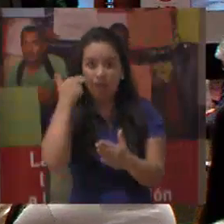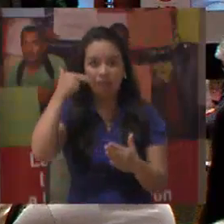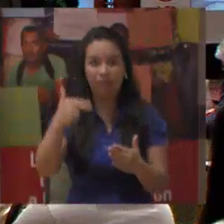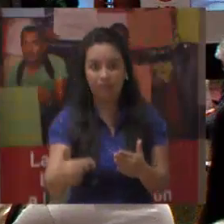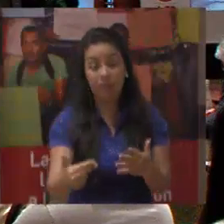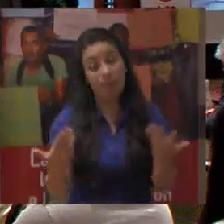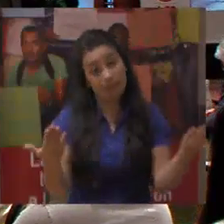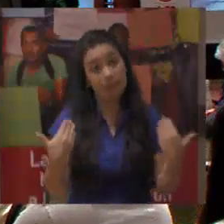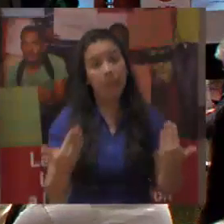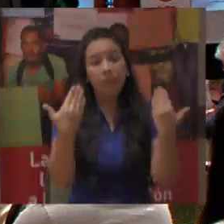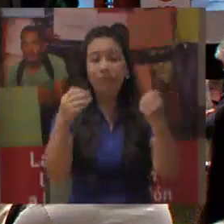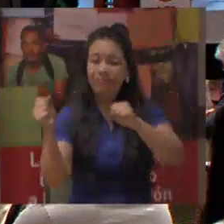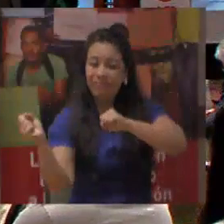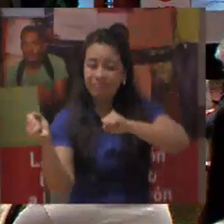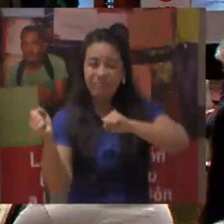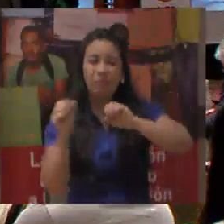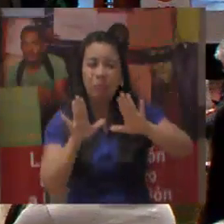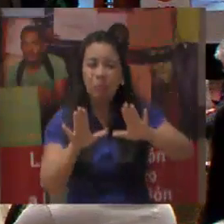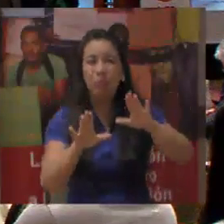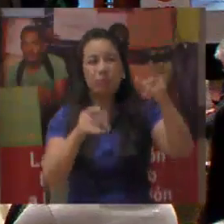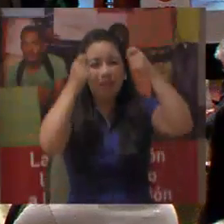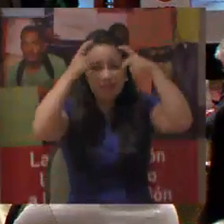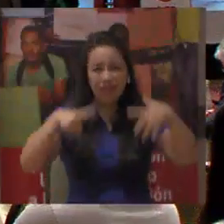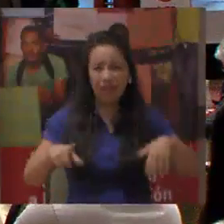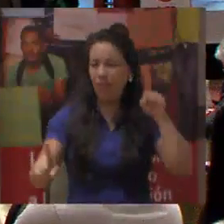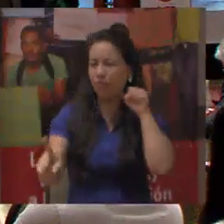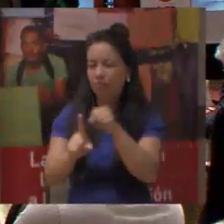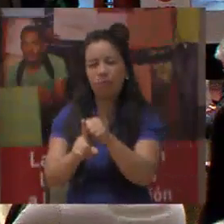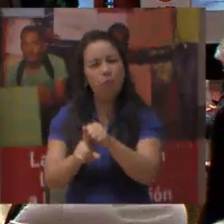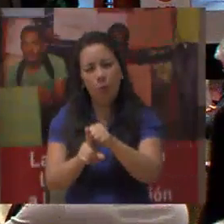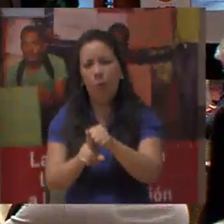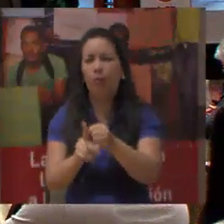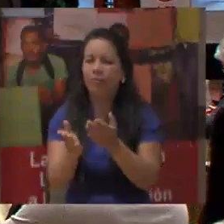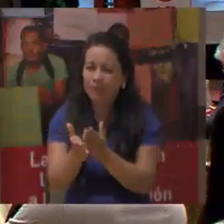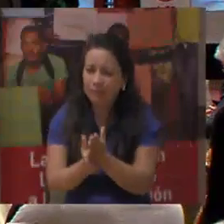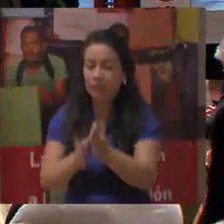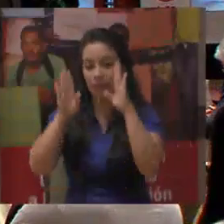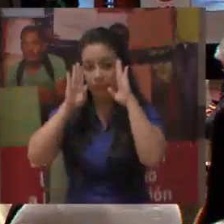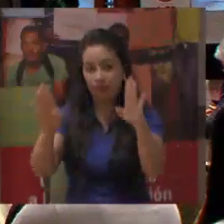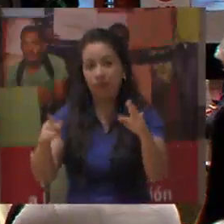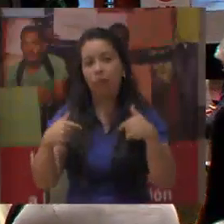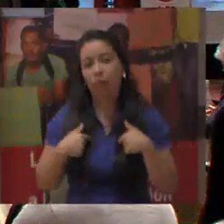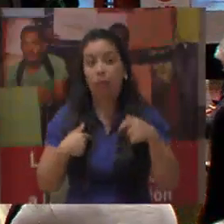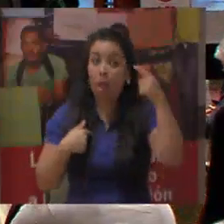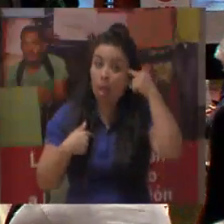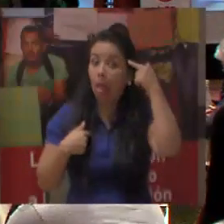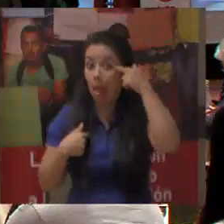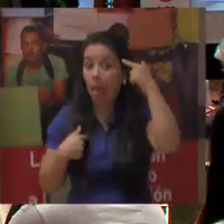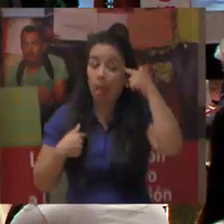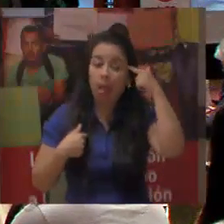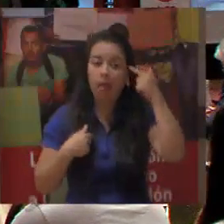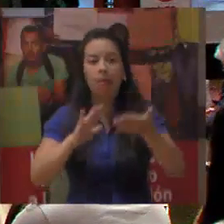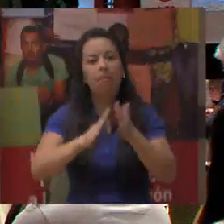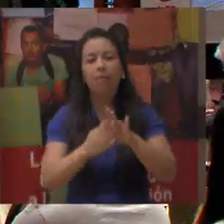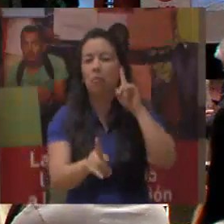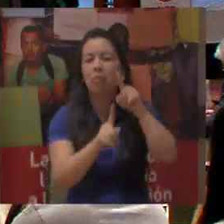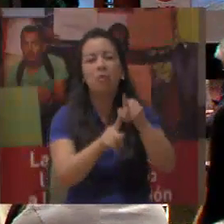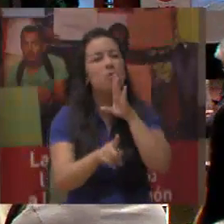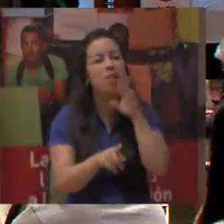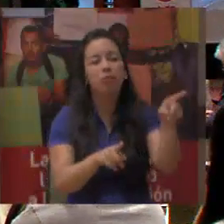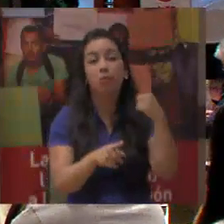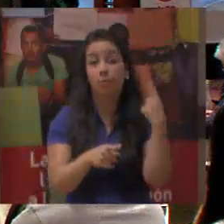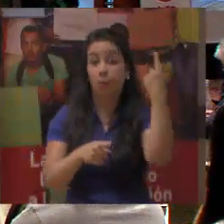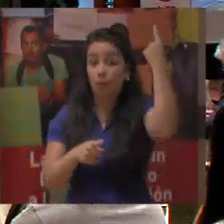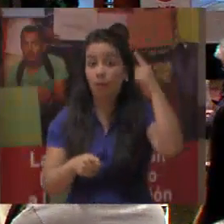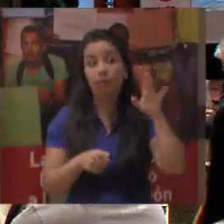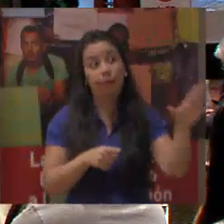abandono del Estado. Pero si seguimos cayendo en esa trampa de que la paz, entre comillas, es política